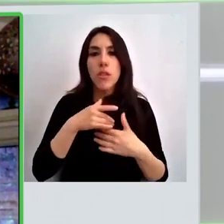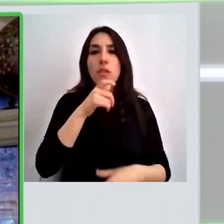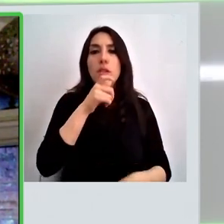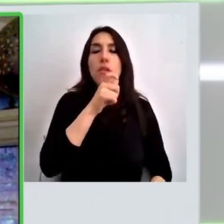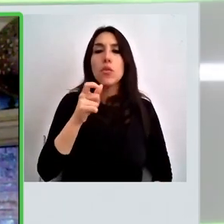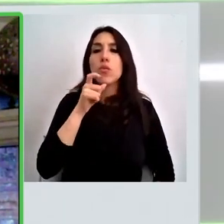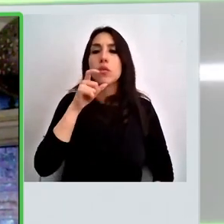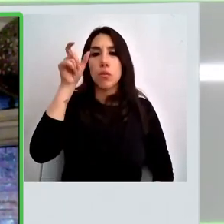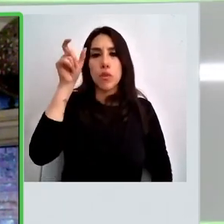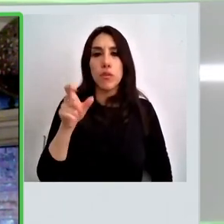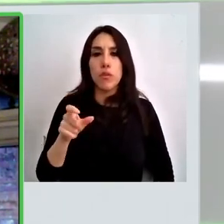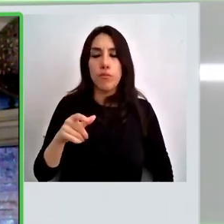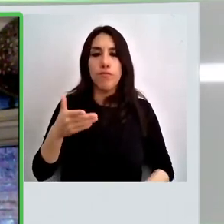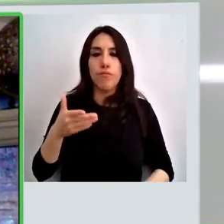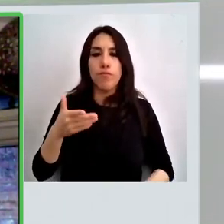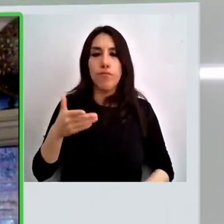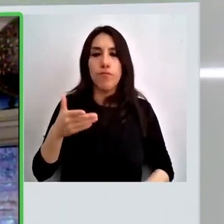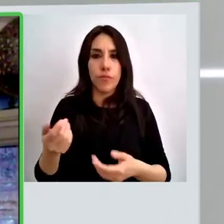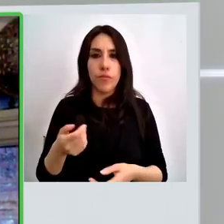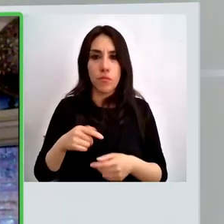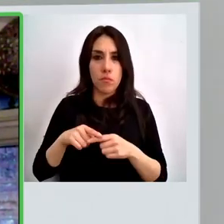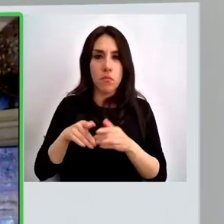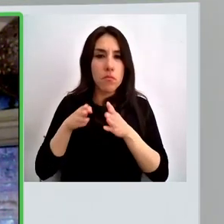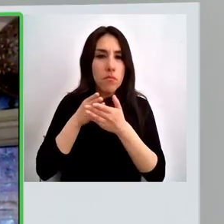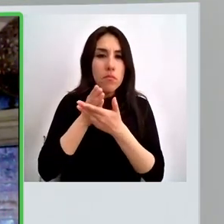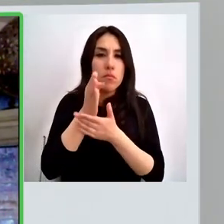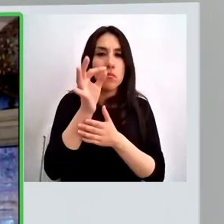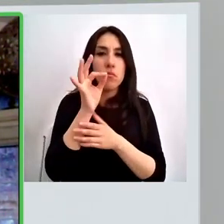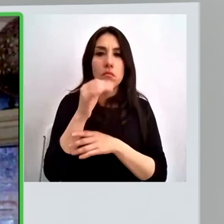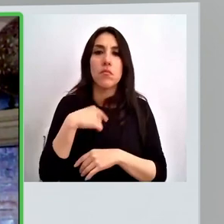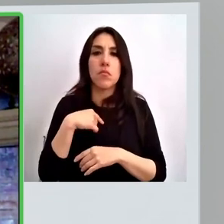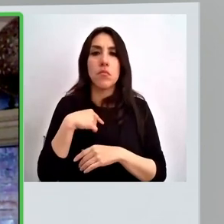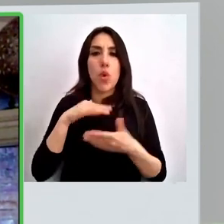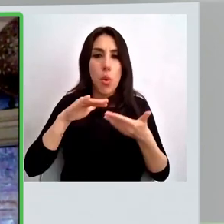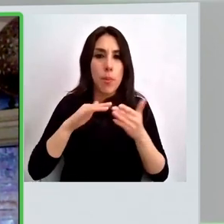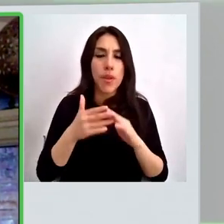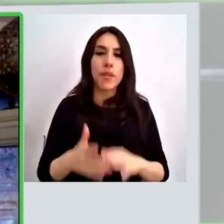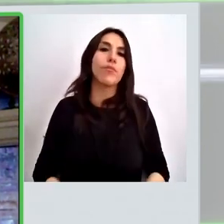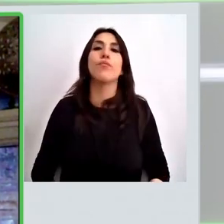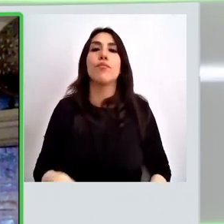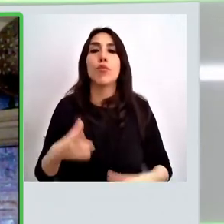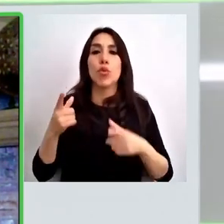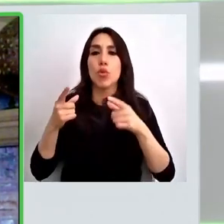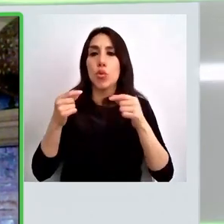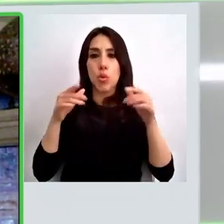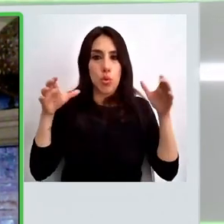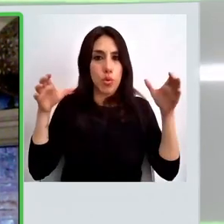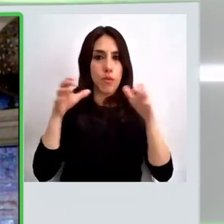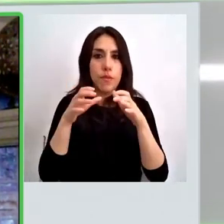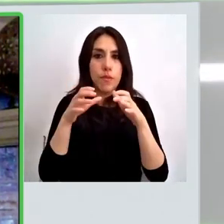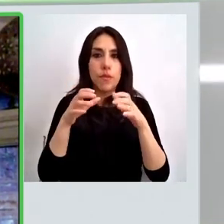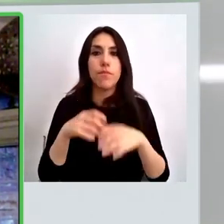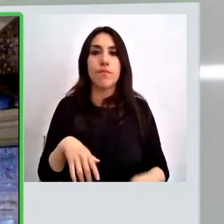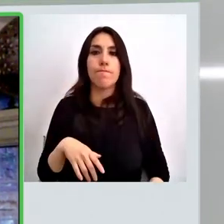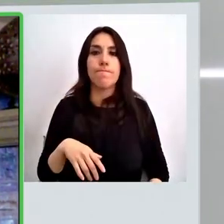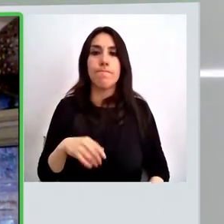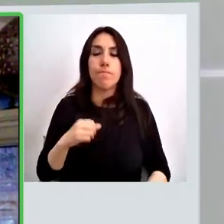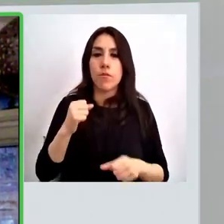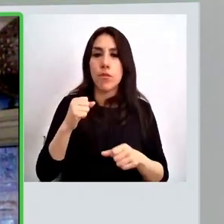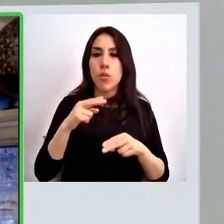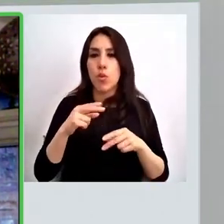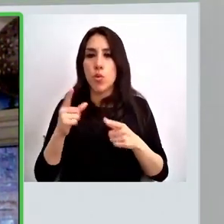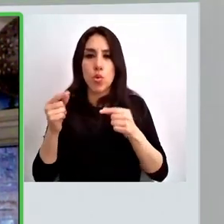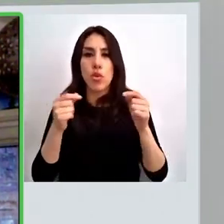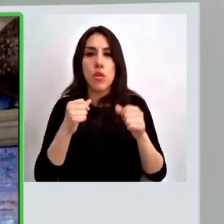empiecen a pensar en una estrategia hacer un pequeño grupo asegurarse de que se conectan con otros